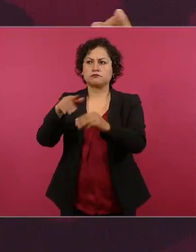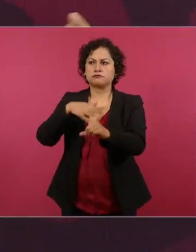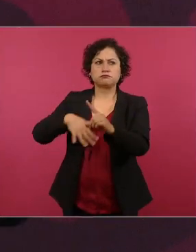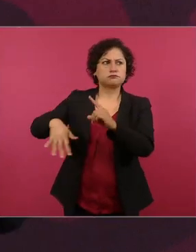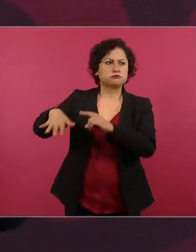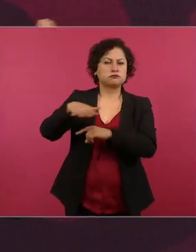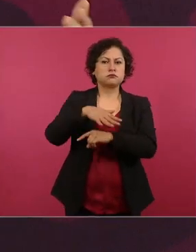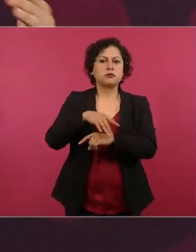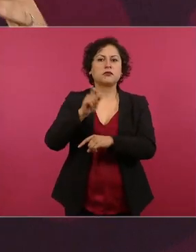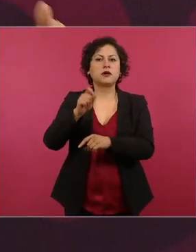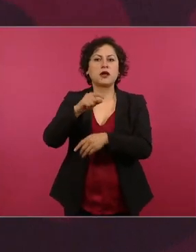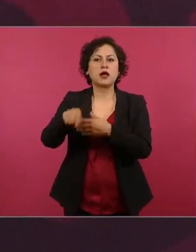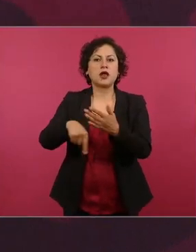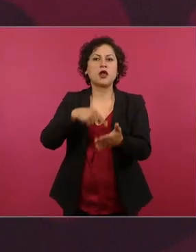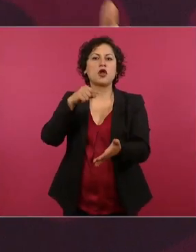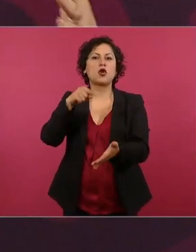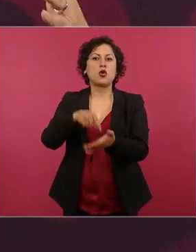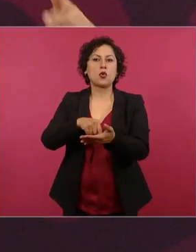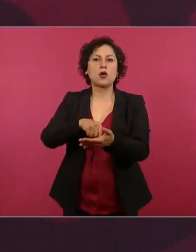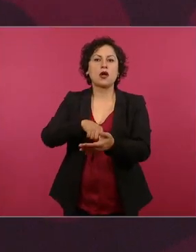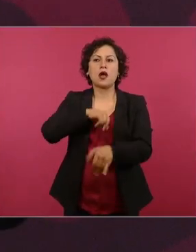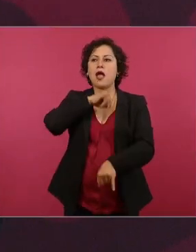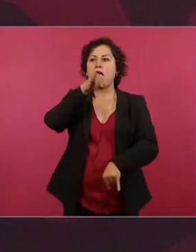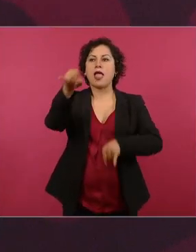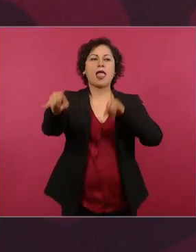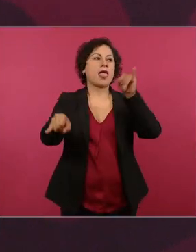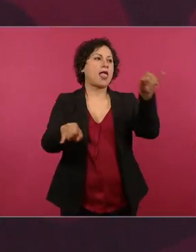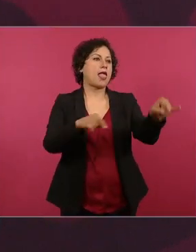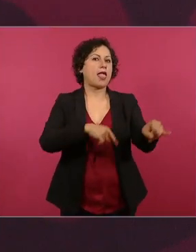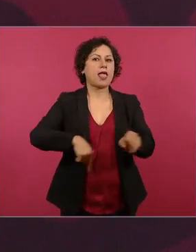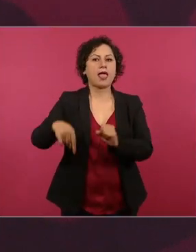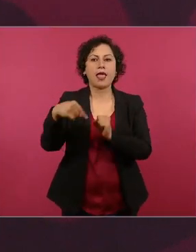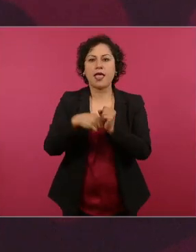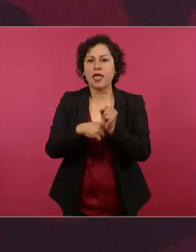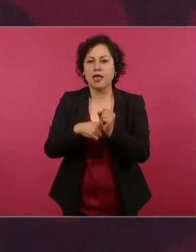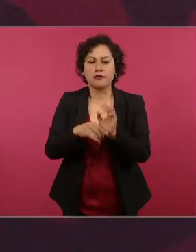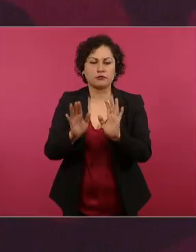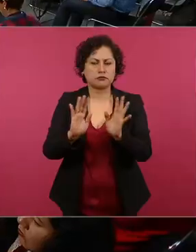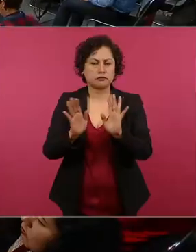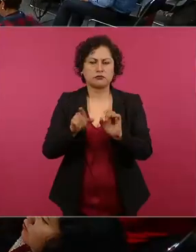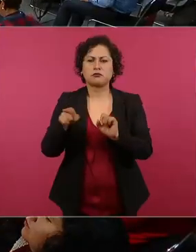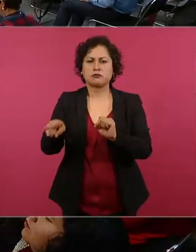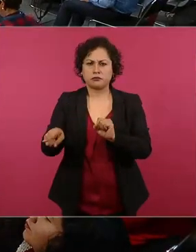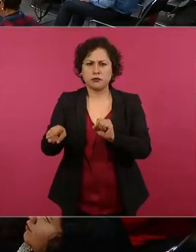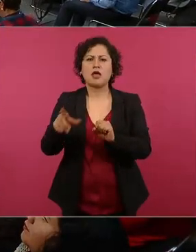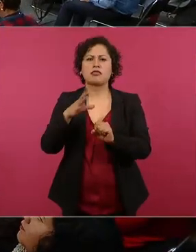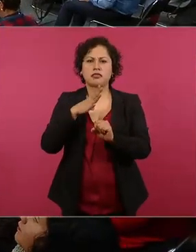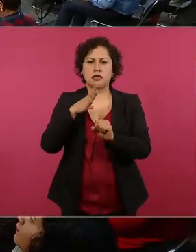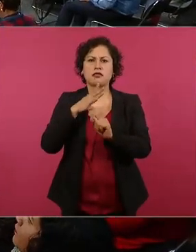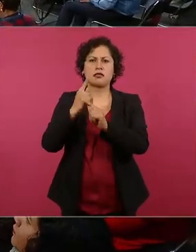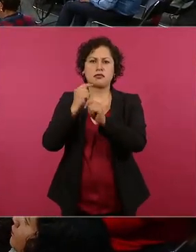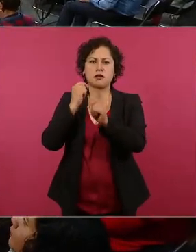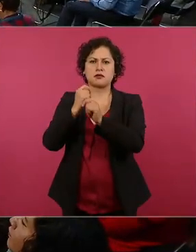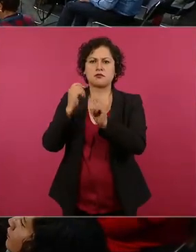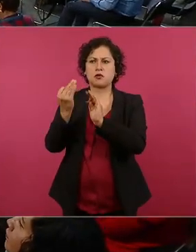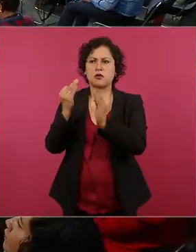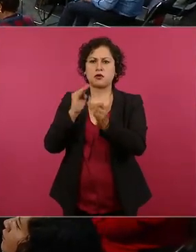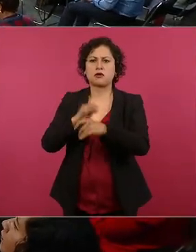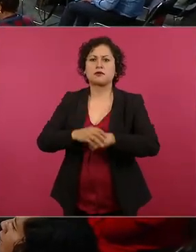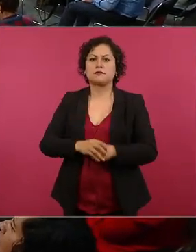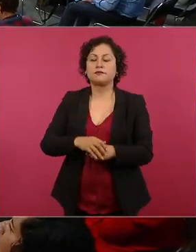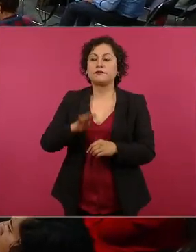está lejos de las vialidades centrales. Por mi segundo tema, señor